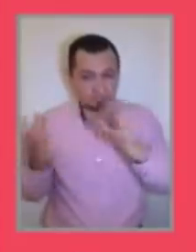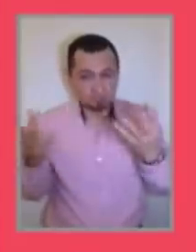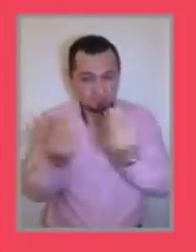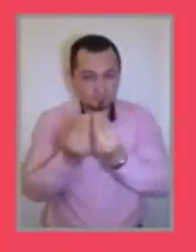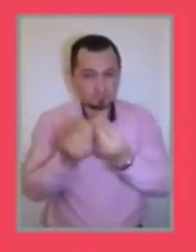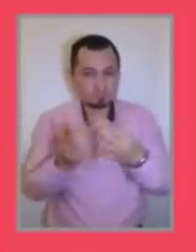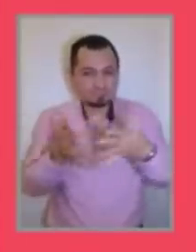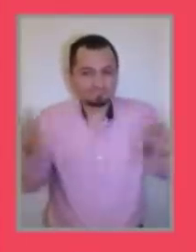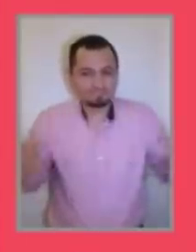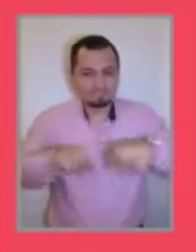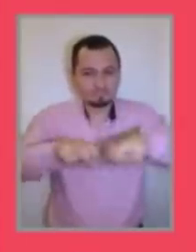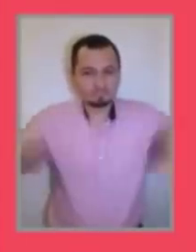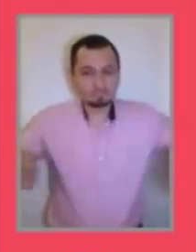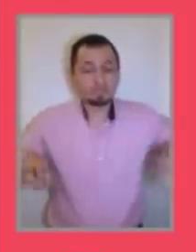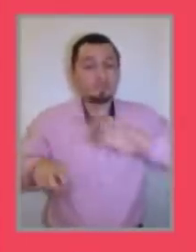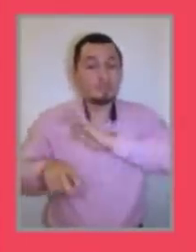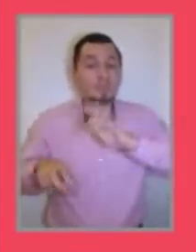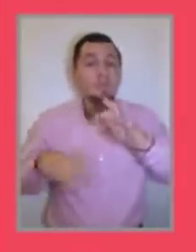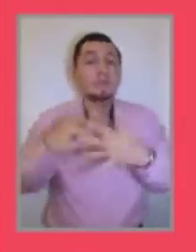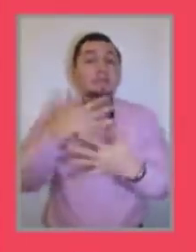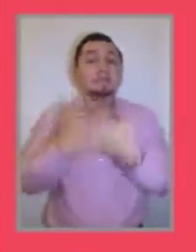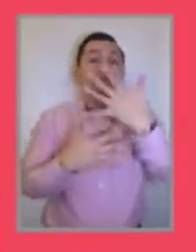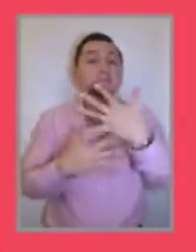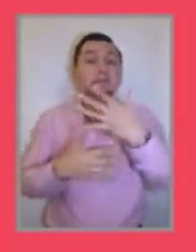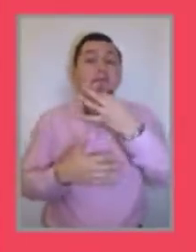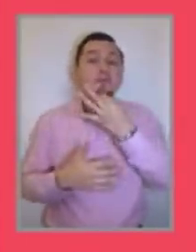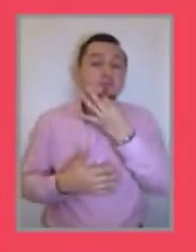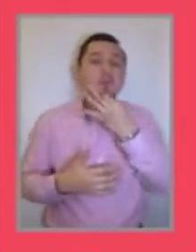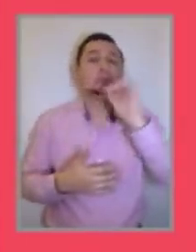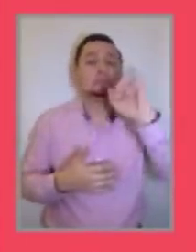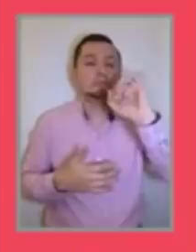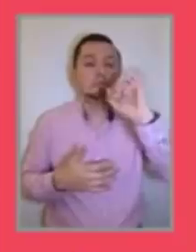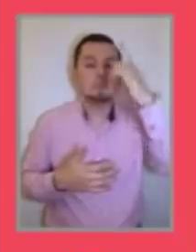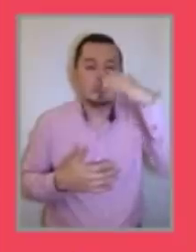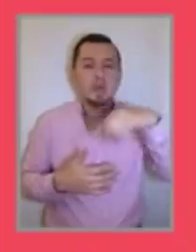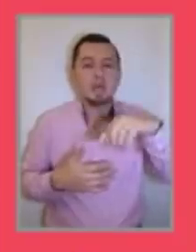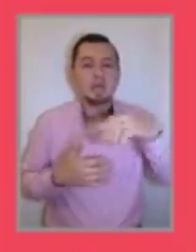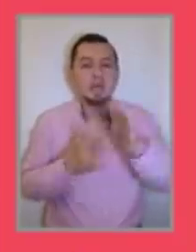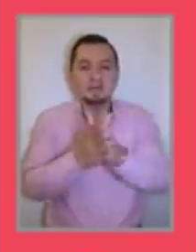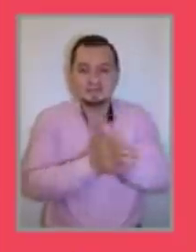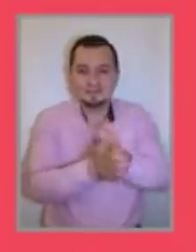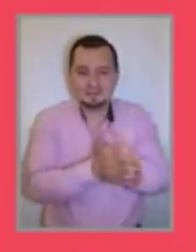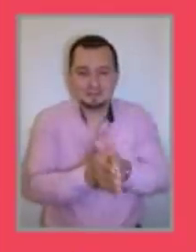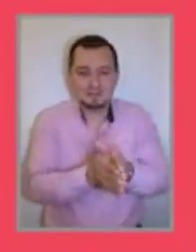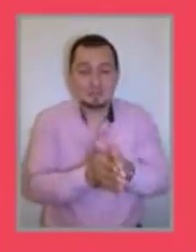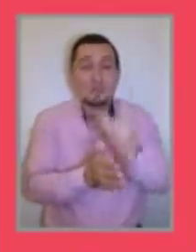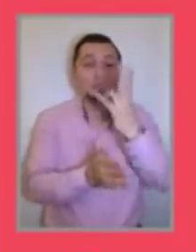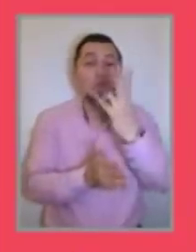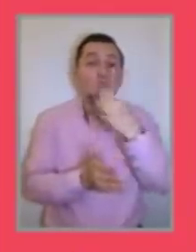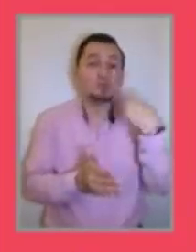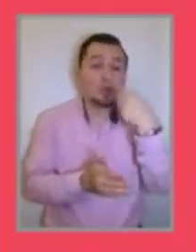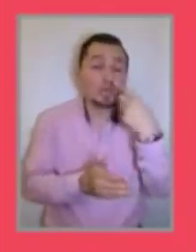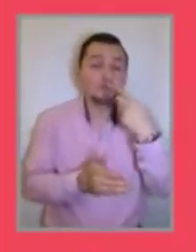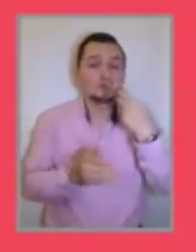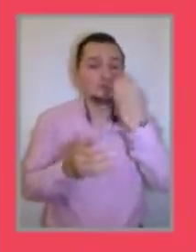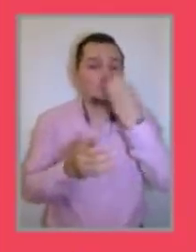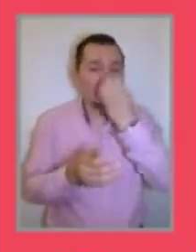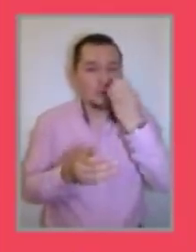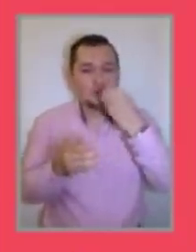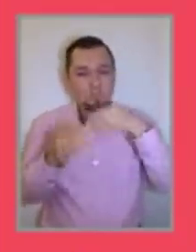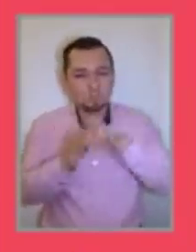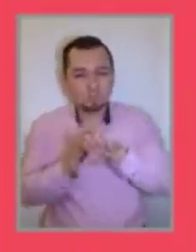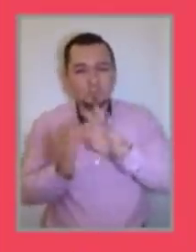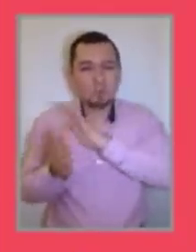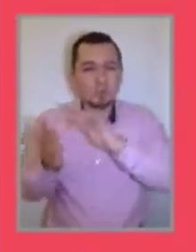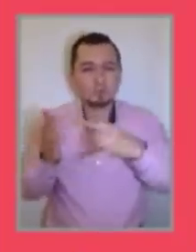alumno. Los recesos serán de 15 minutos precisamente para la higiene y cada 2 horas serán los mismos, de tal manera que se puedan